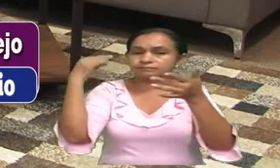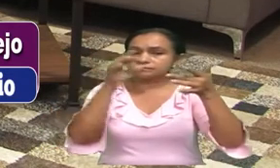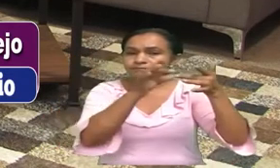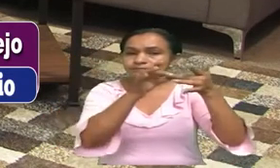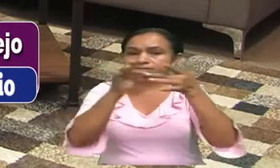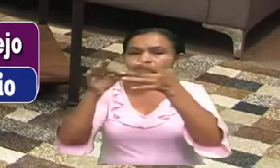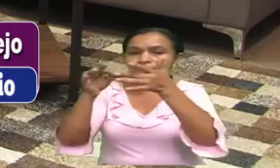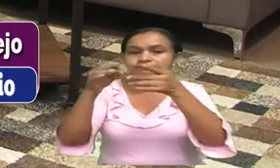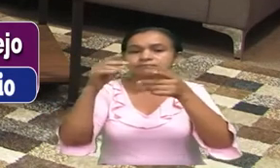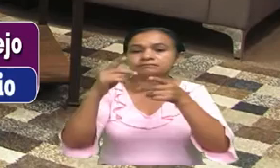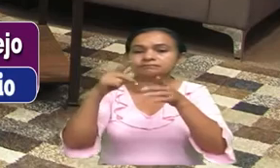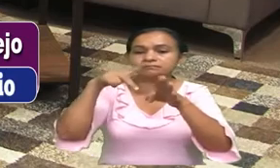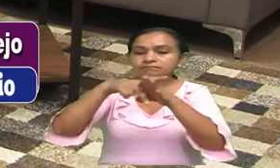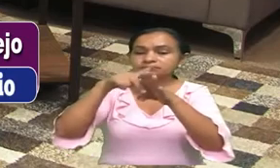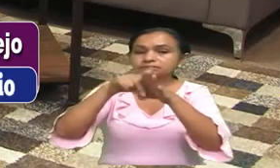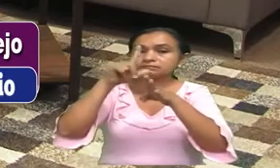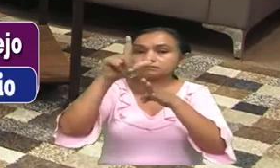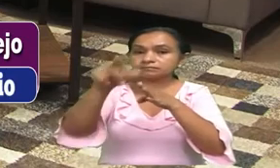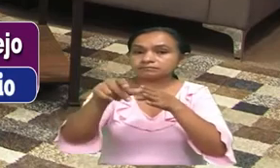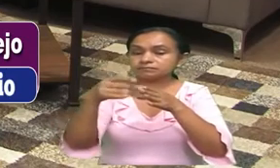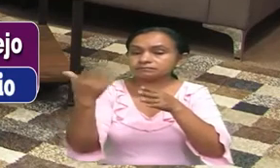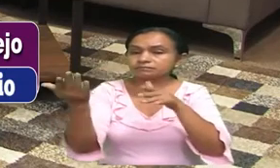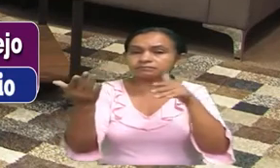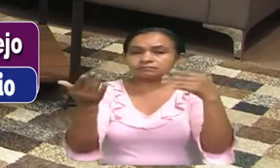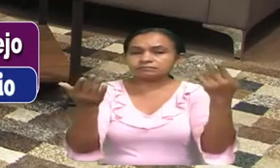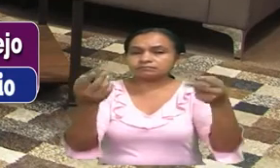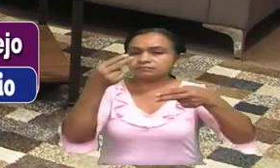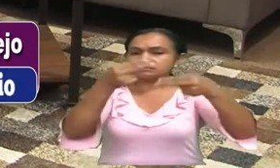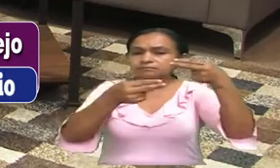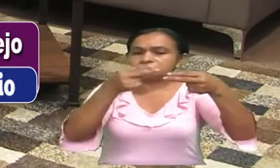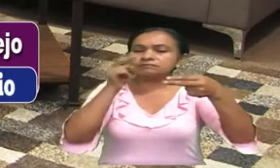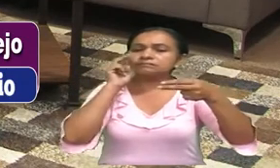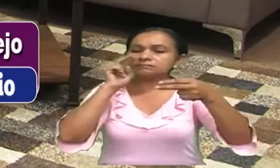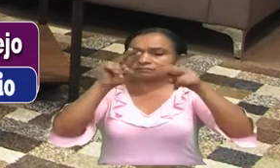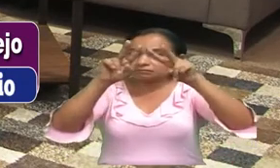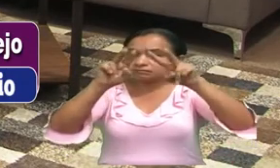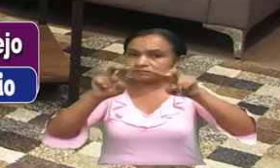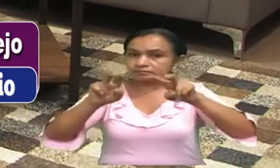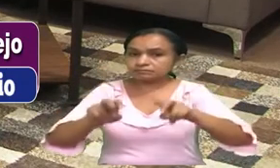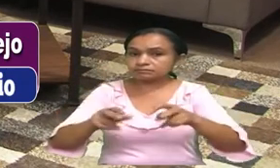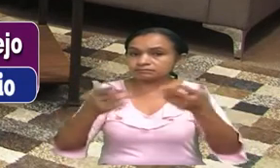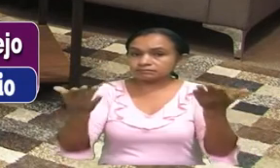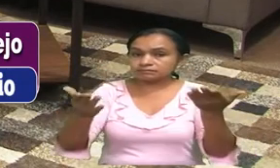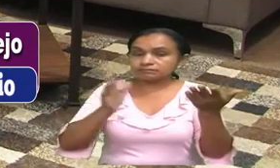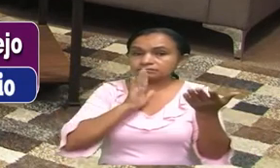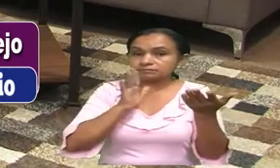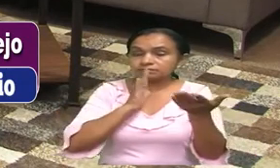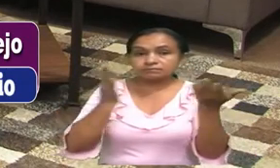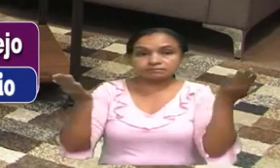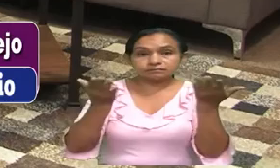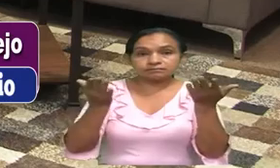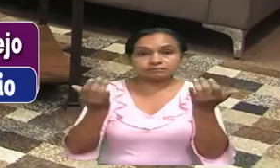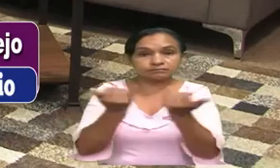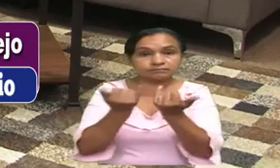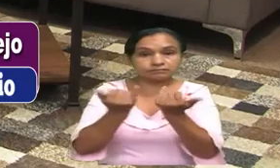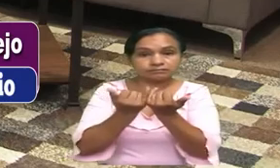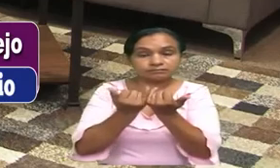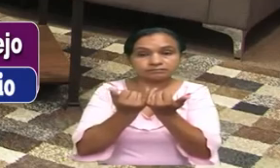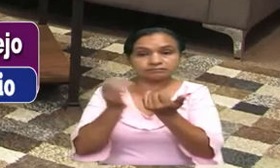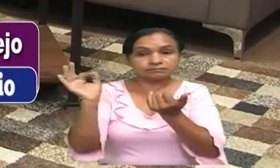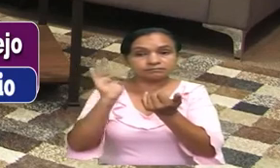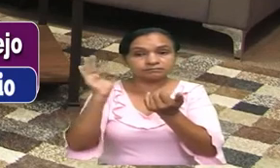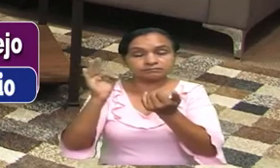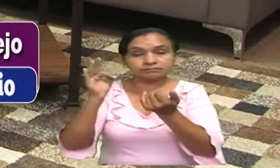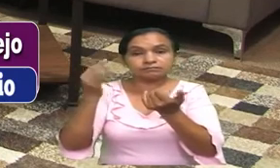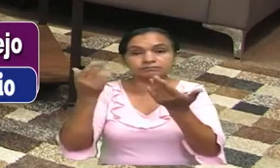la comunidad. Pero ¿con qué indicadores se va a medir esto? O sea, esa okay. es una discusión, porque no es lo mismo medir una formación